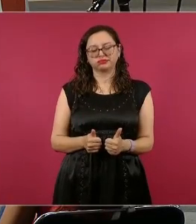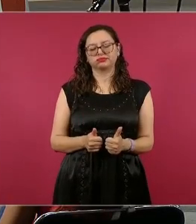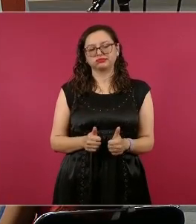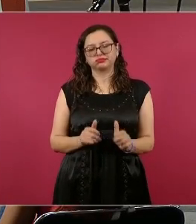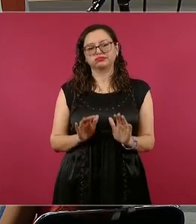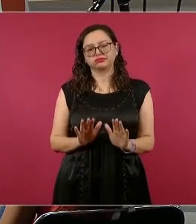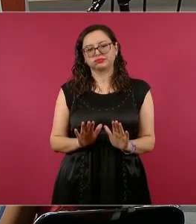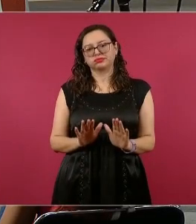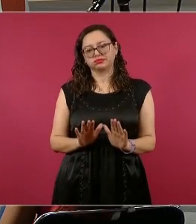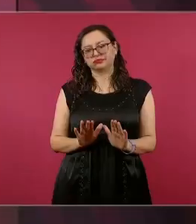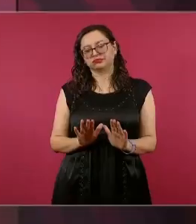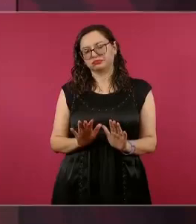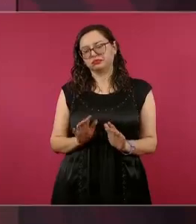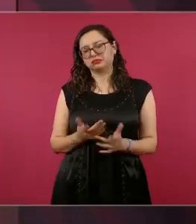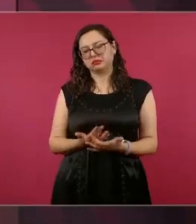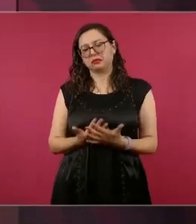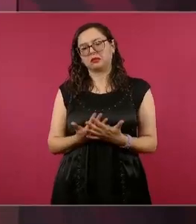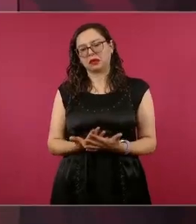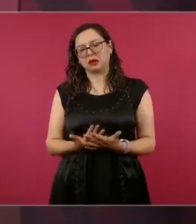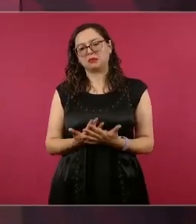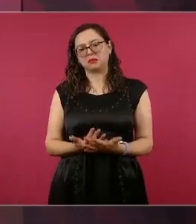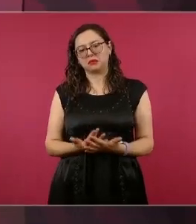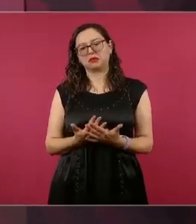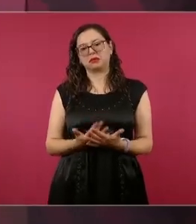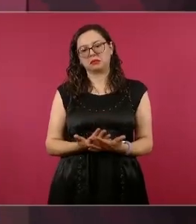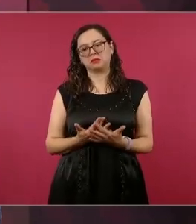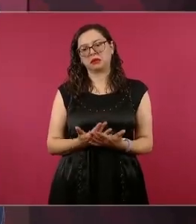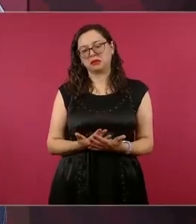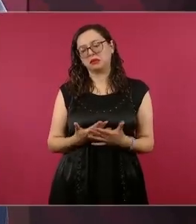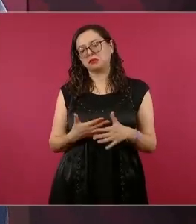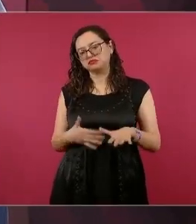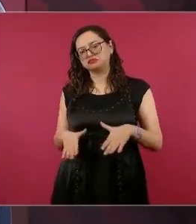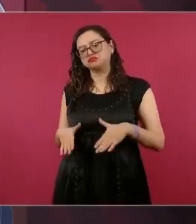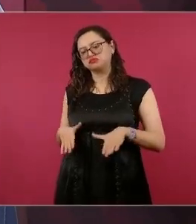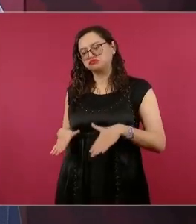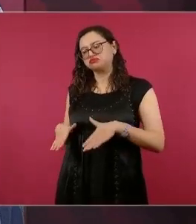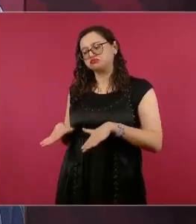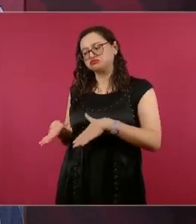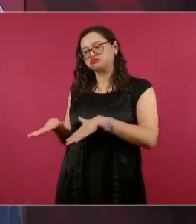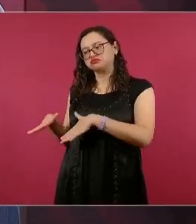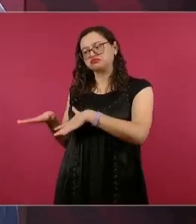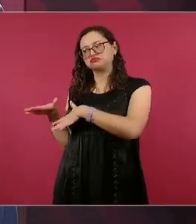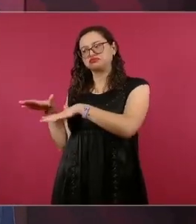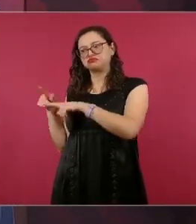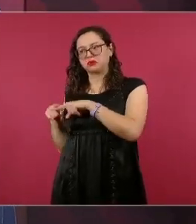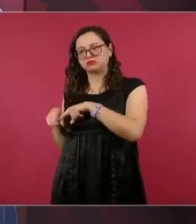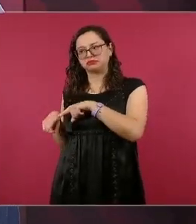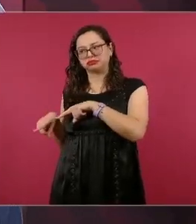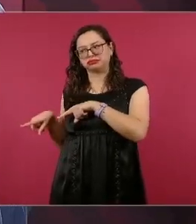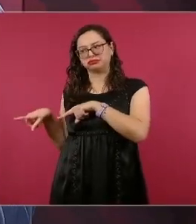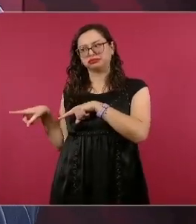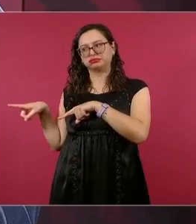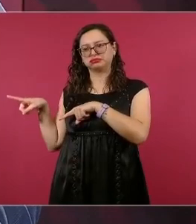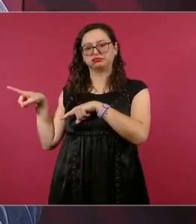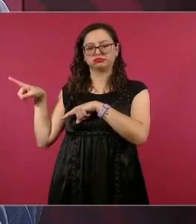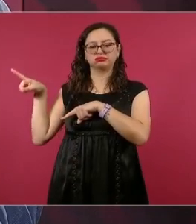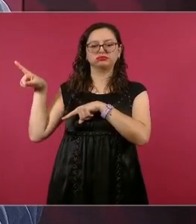rodear todo el Valle de México para esperar a que la gente llegara. Por eso hicimos 50 días, pero